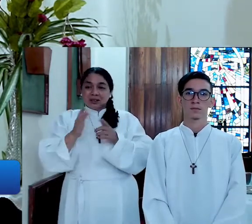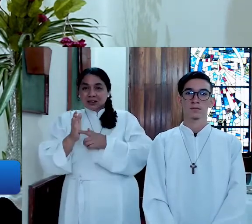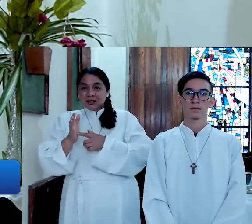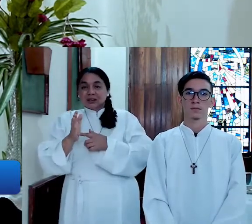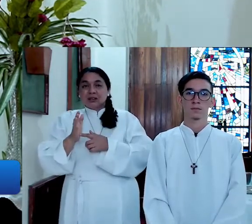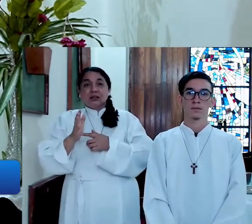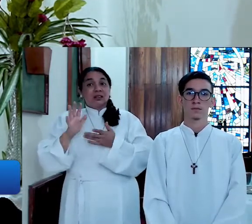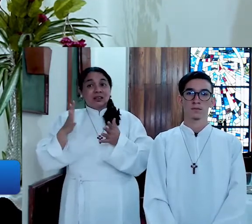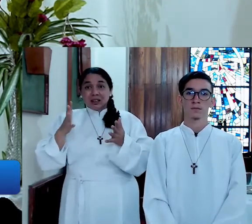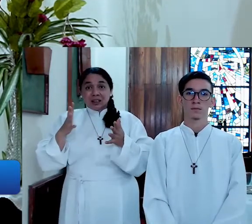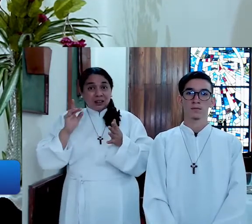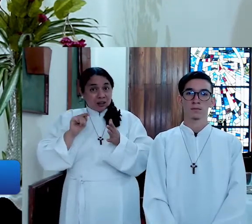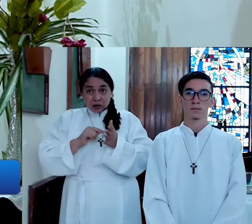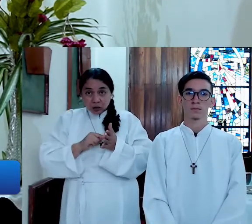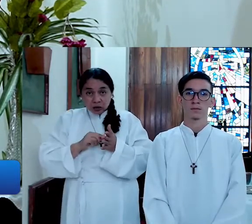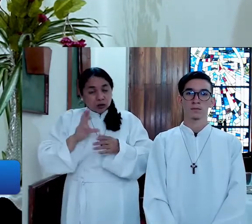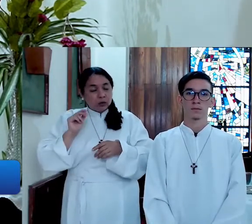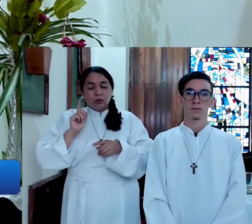creeré».